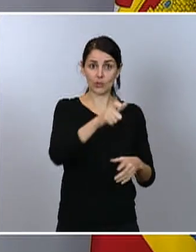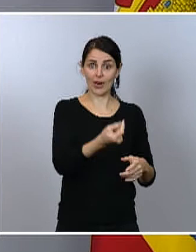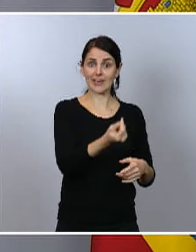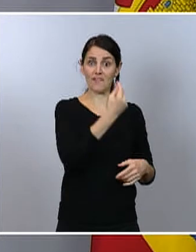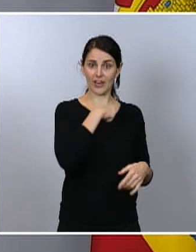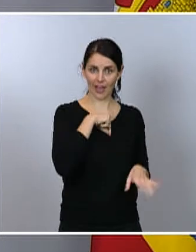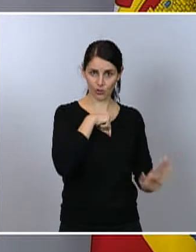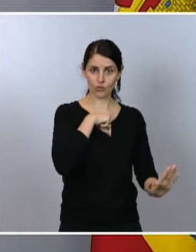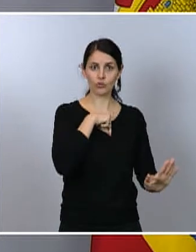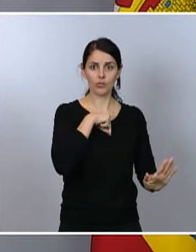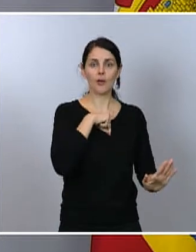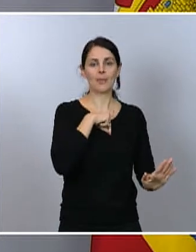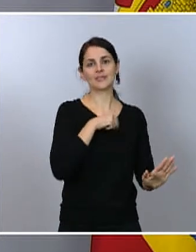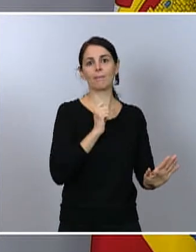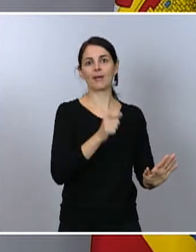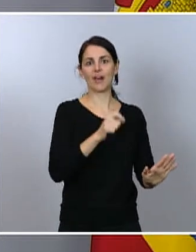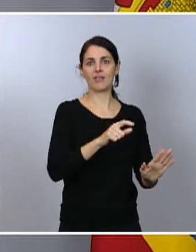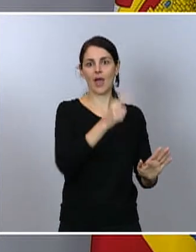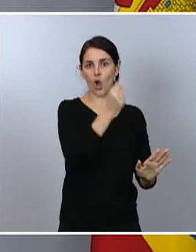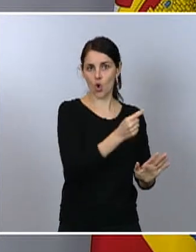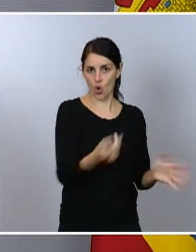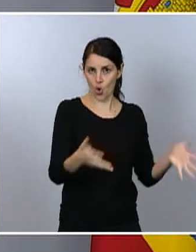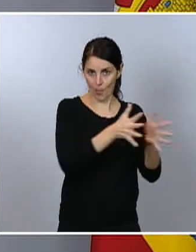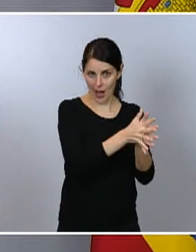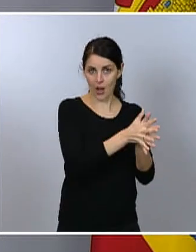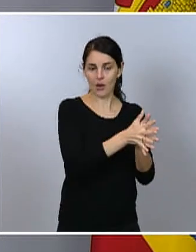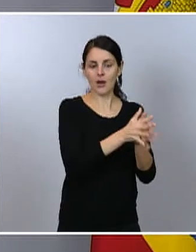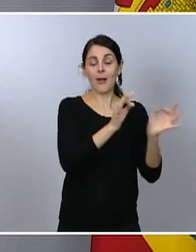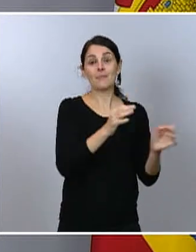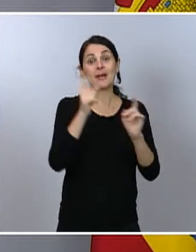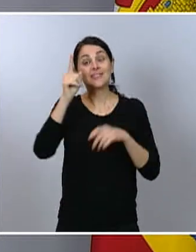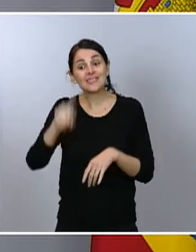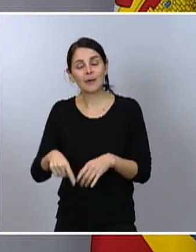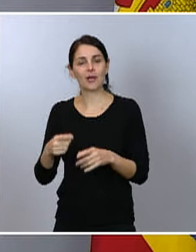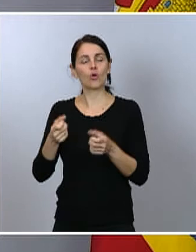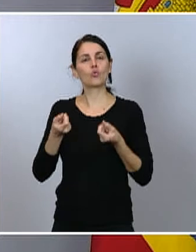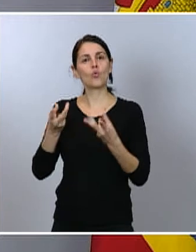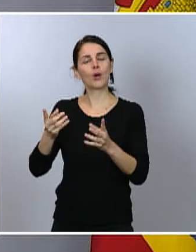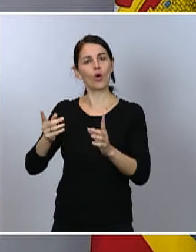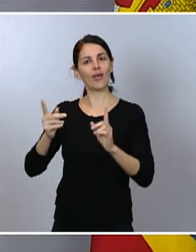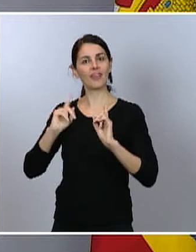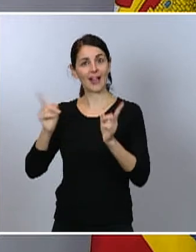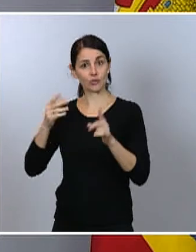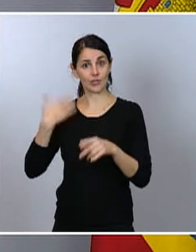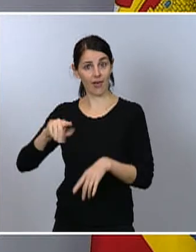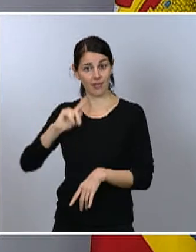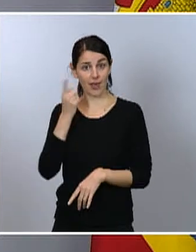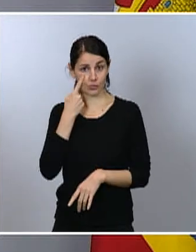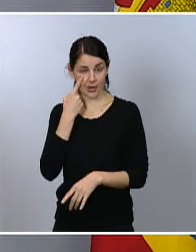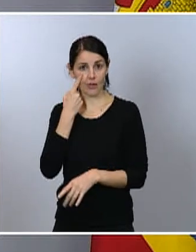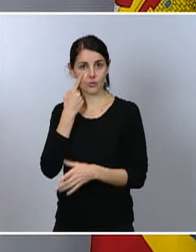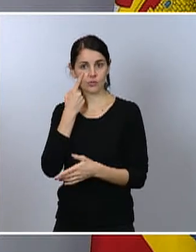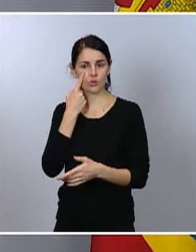prevalencia global que acabamos de comentar y teniendo en cuenta el número de casos que se han diagnosticado, o sea, el número de casos confirmados